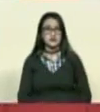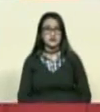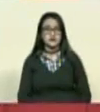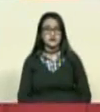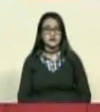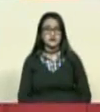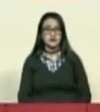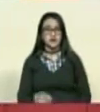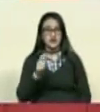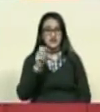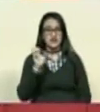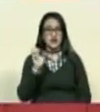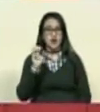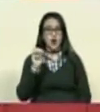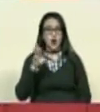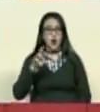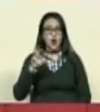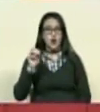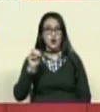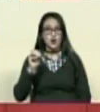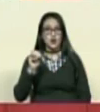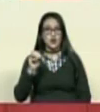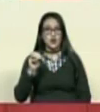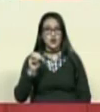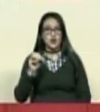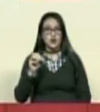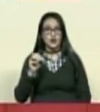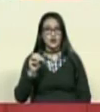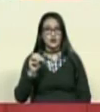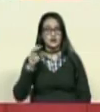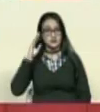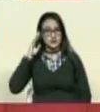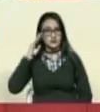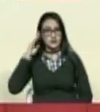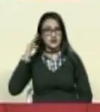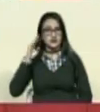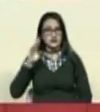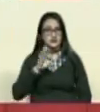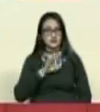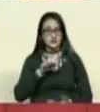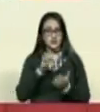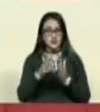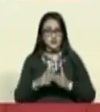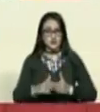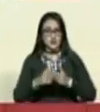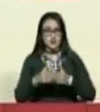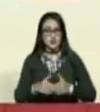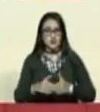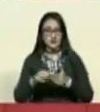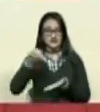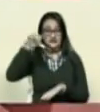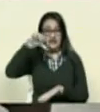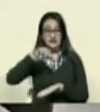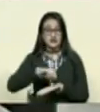Vicealmirante Teodoro Ramírez Ospino, comandante de la Zona Marítima Insular Central.